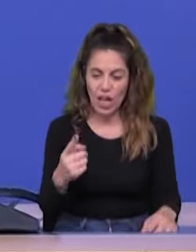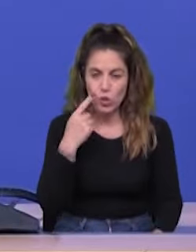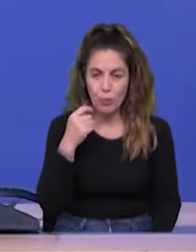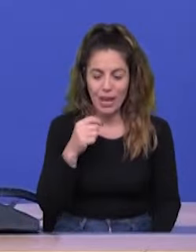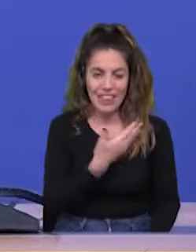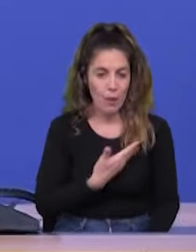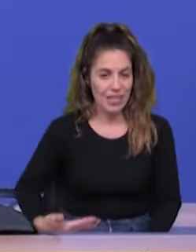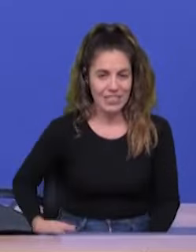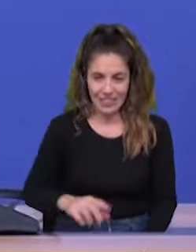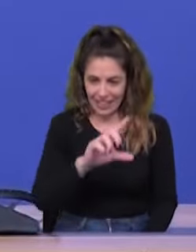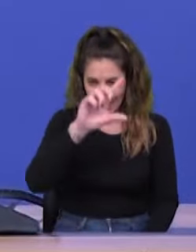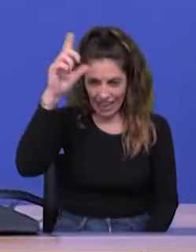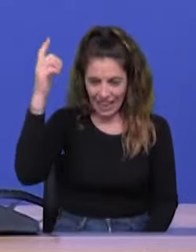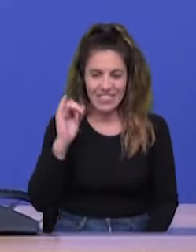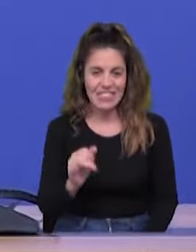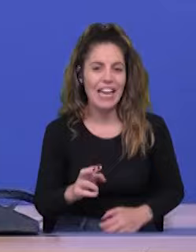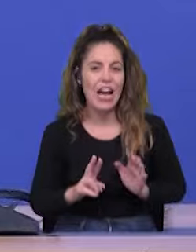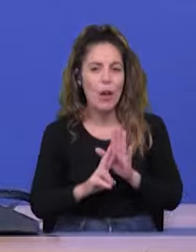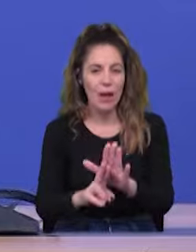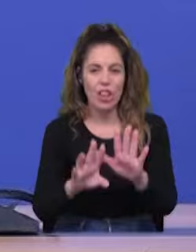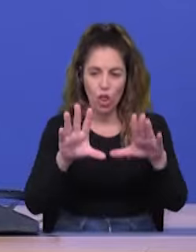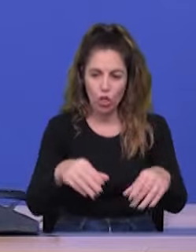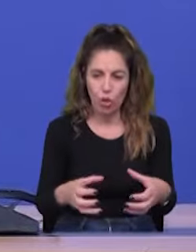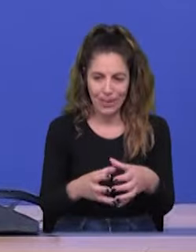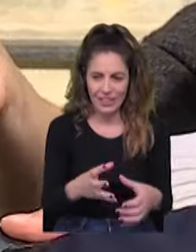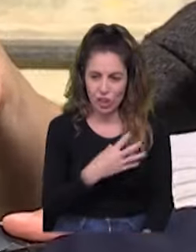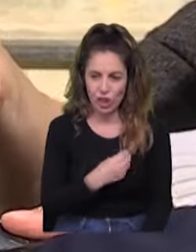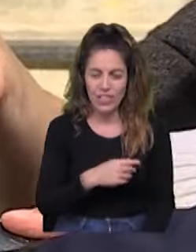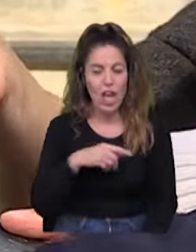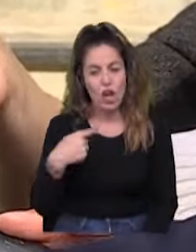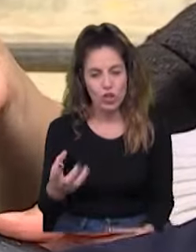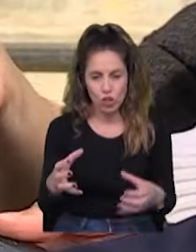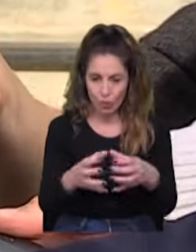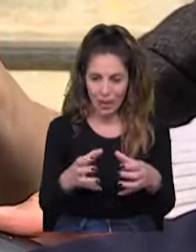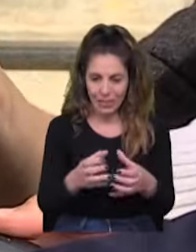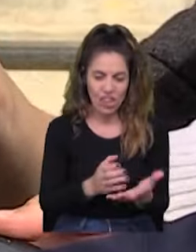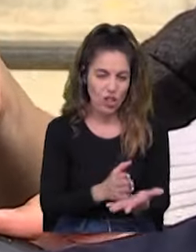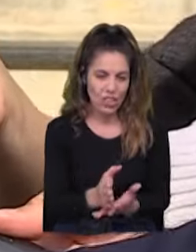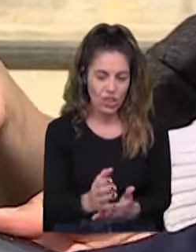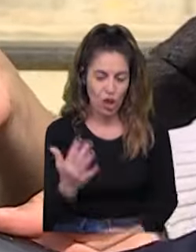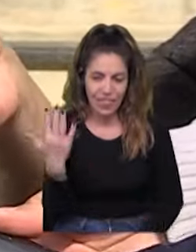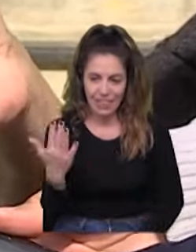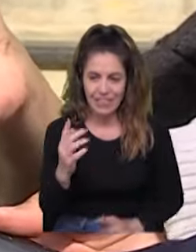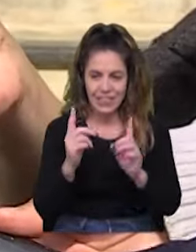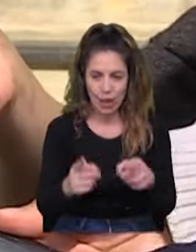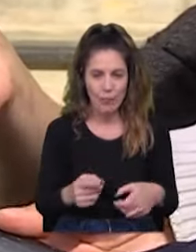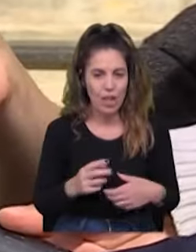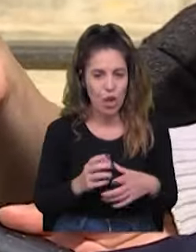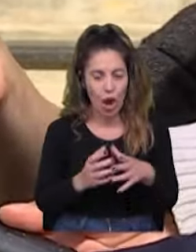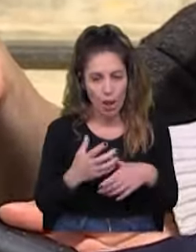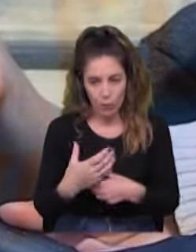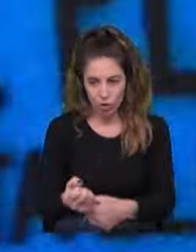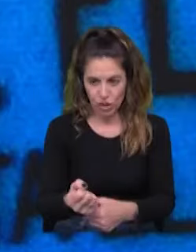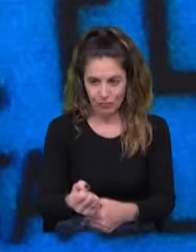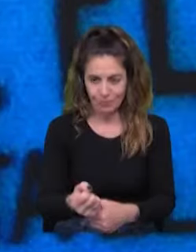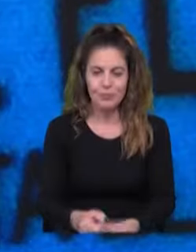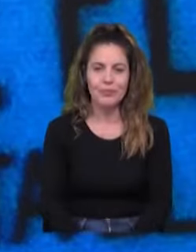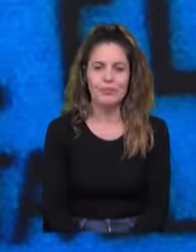Luis la calle Pou cuenta con el respaldo de todo el partido nacional y los demás partidos de centro y derecha también lo respaldan en